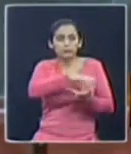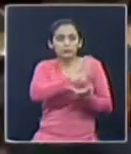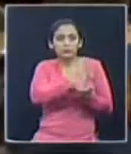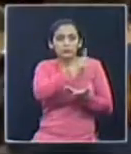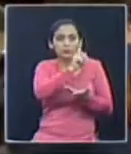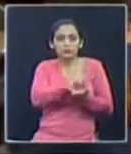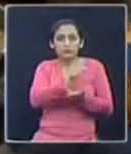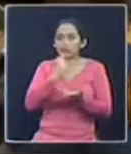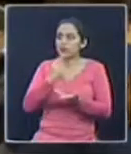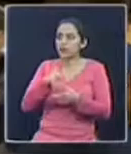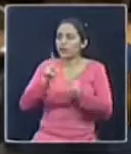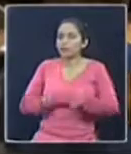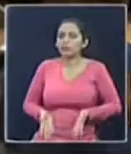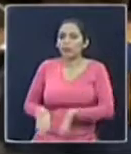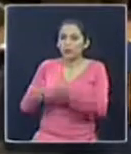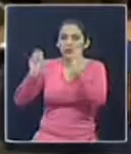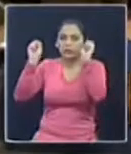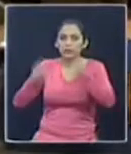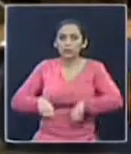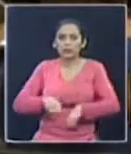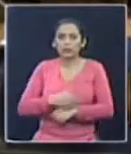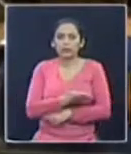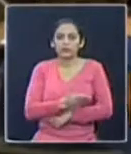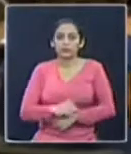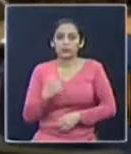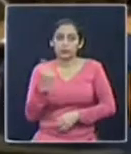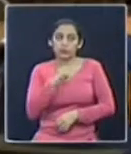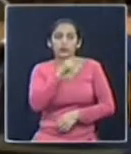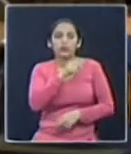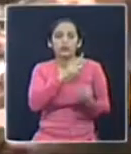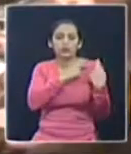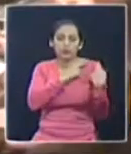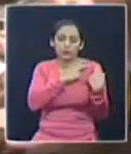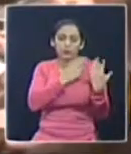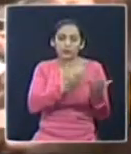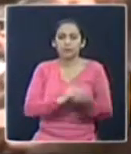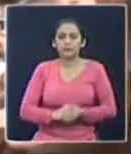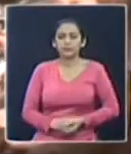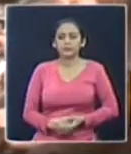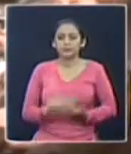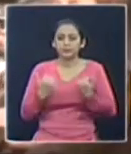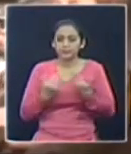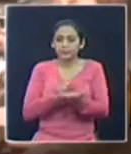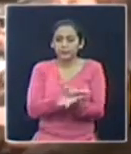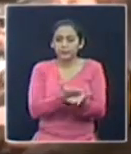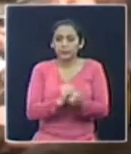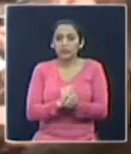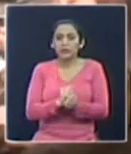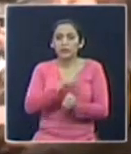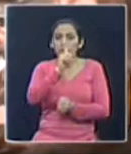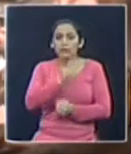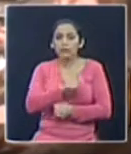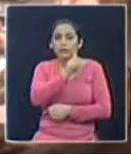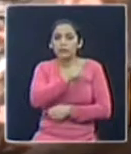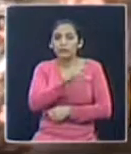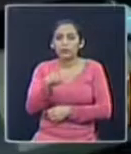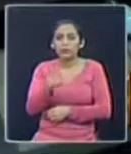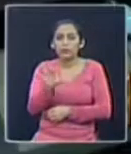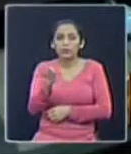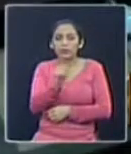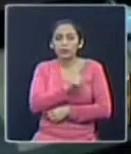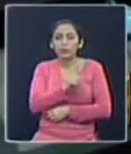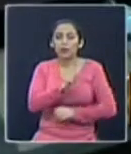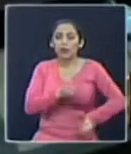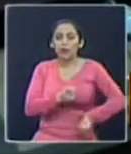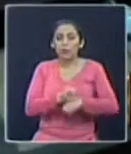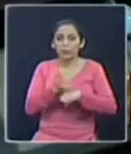cobija, y eso solamente puede hacerlo la Asamblea, en una sesión de pleno con el respaldo de las dos terceras partes de los